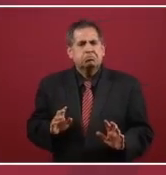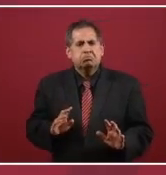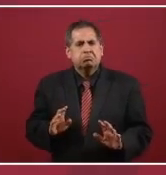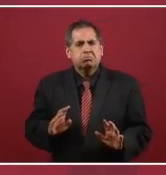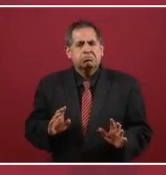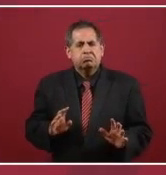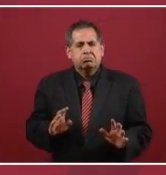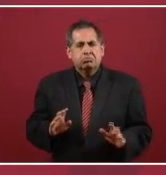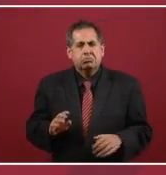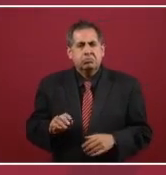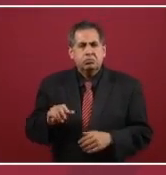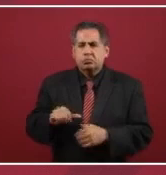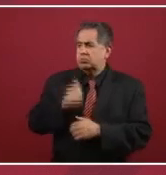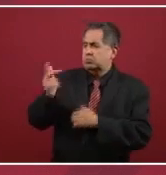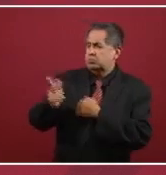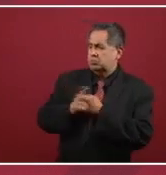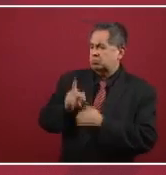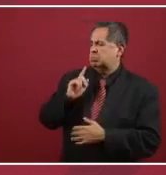a otros países,